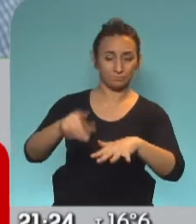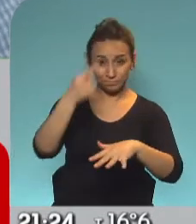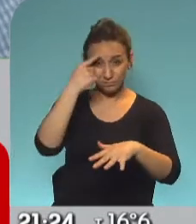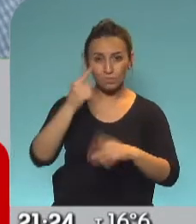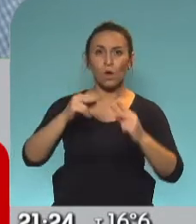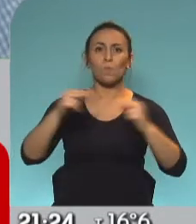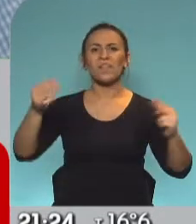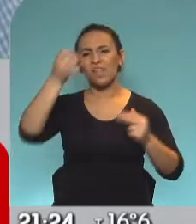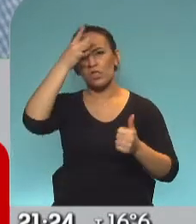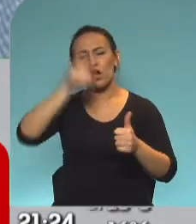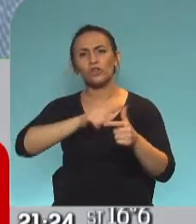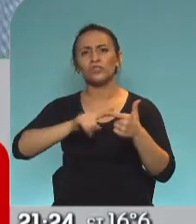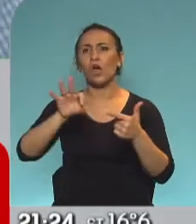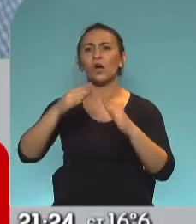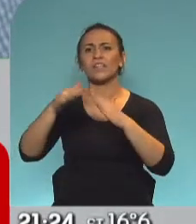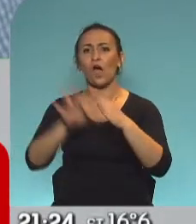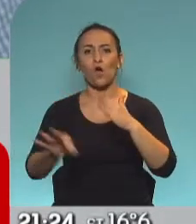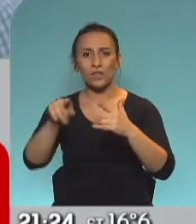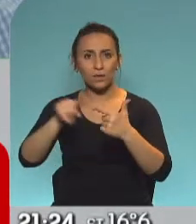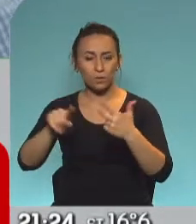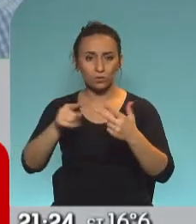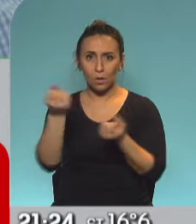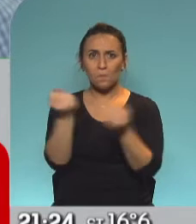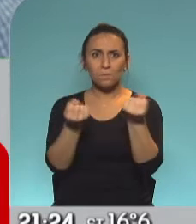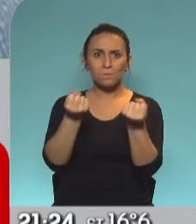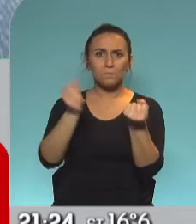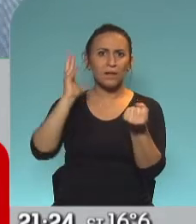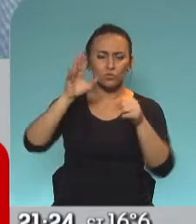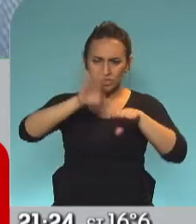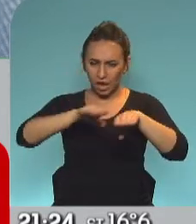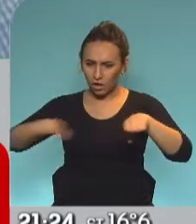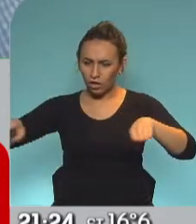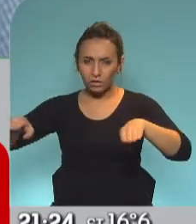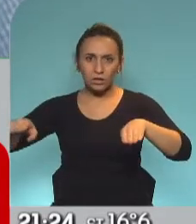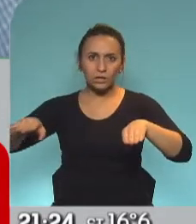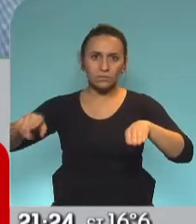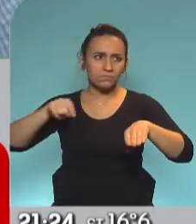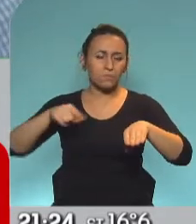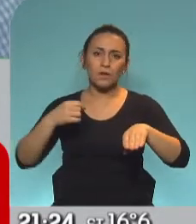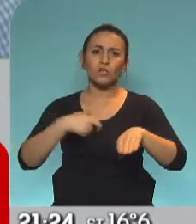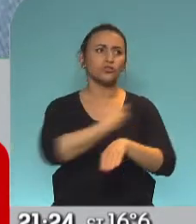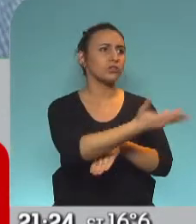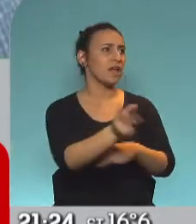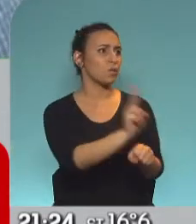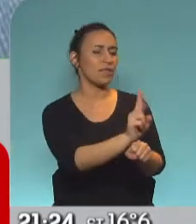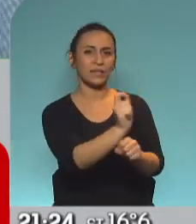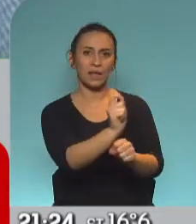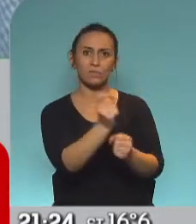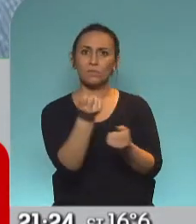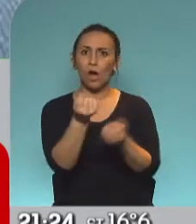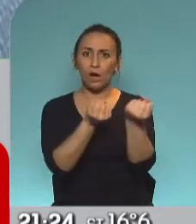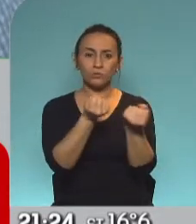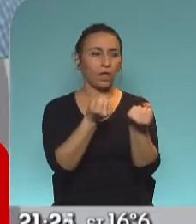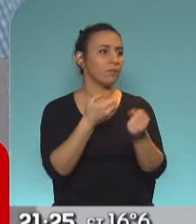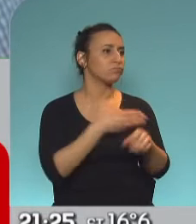12 o que estaban apostados sobre la Quinta de Olivos, son patrulleros que no recorren el territorio bonaerense para disuadir el delito. Y pensar también,